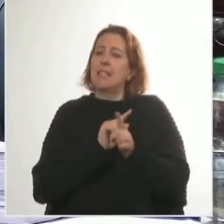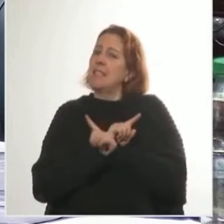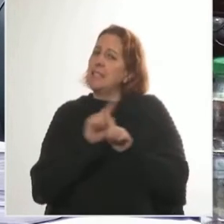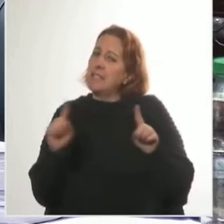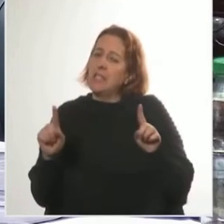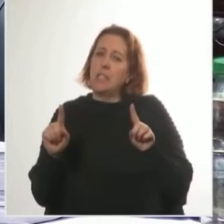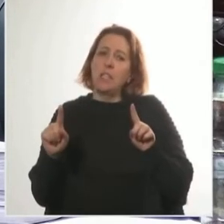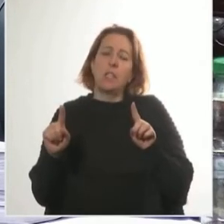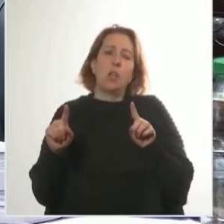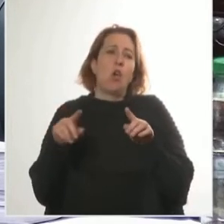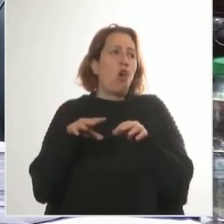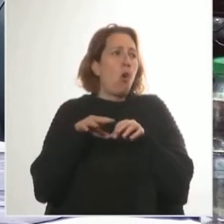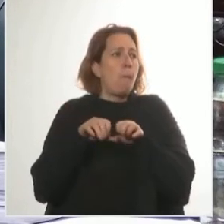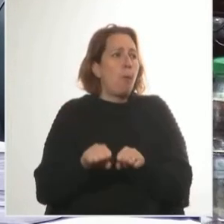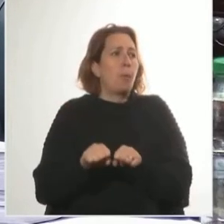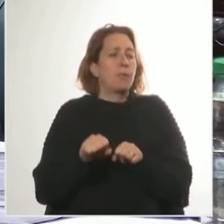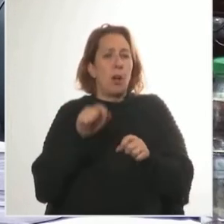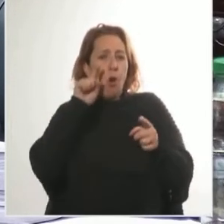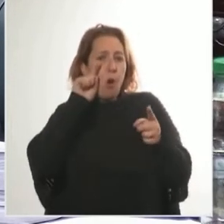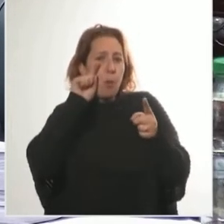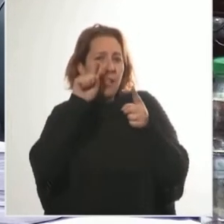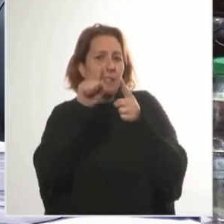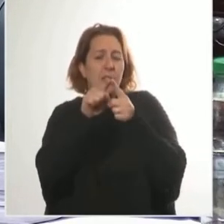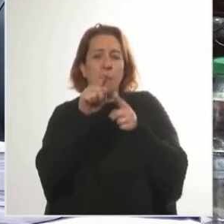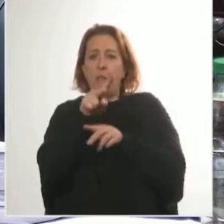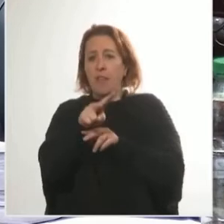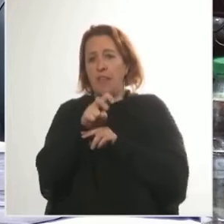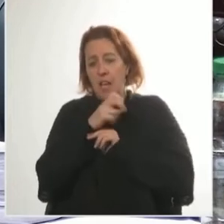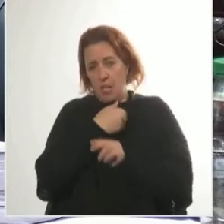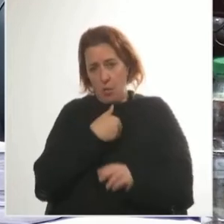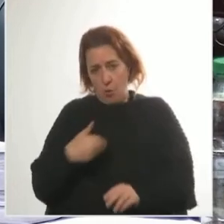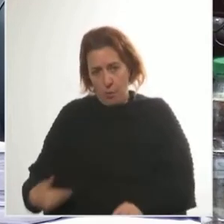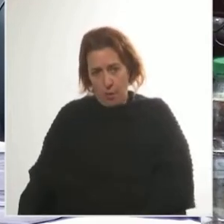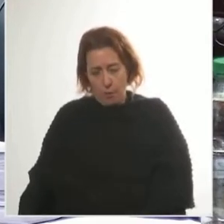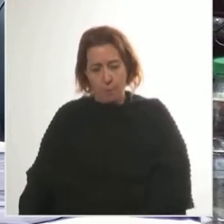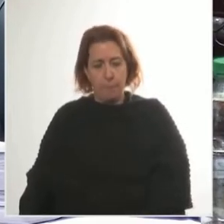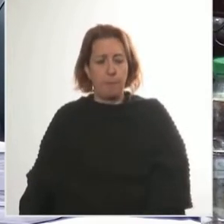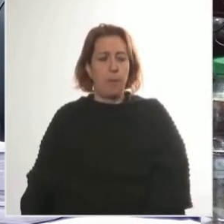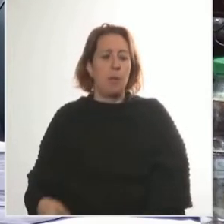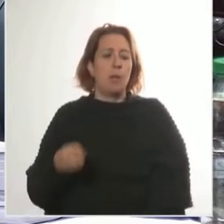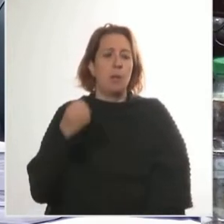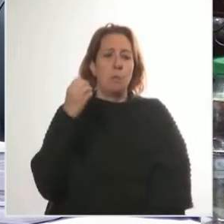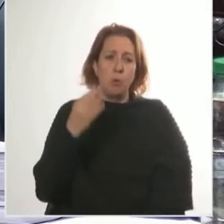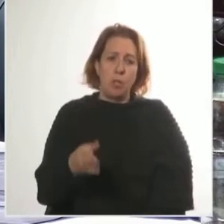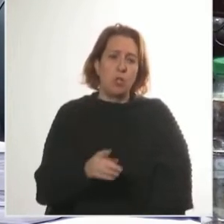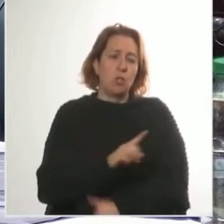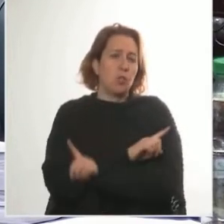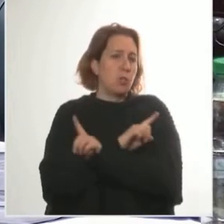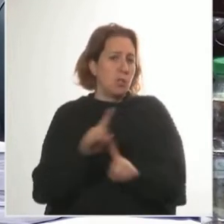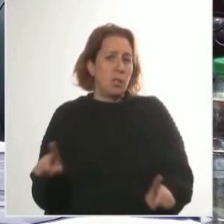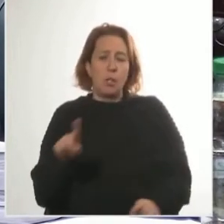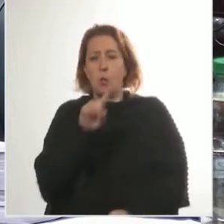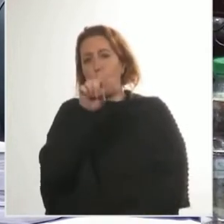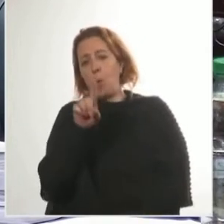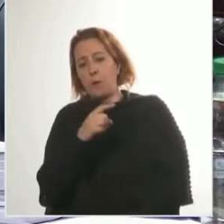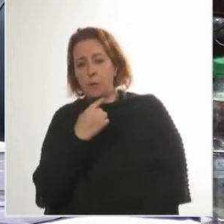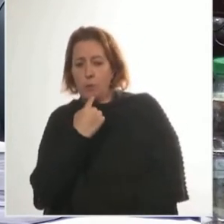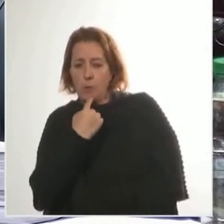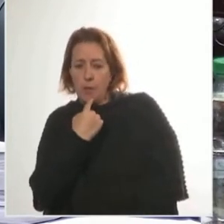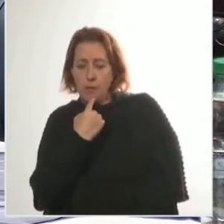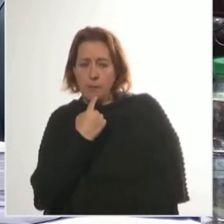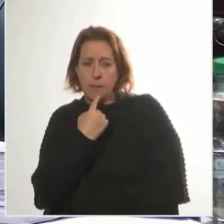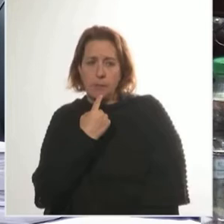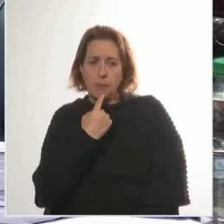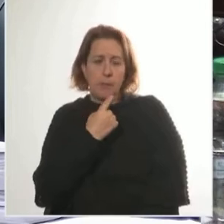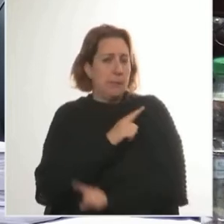comprometer los objetivos fiscales del gobierno y por lo tanto sin cuestionar, ¿sí?,